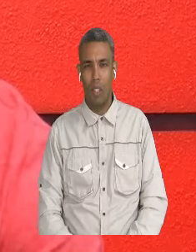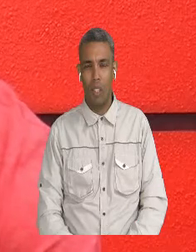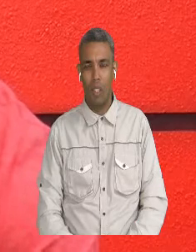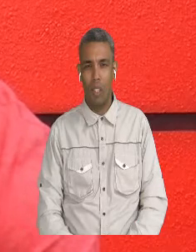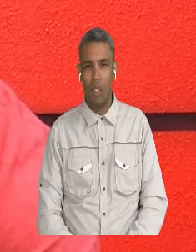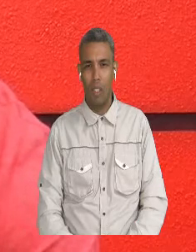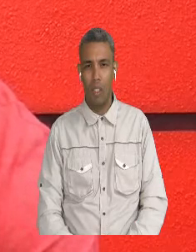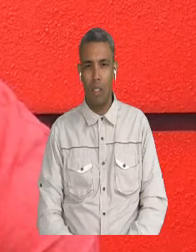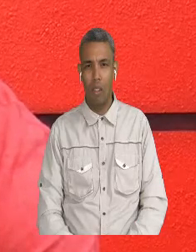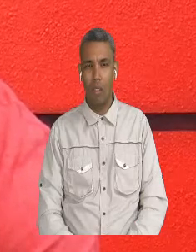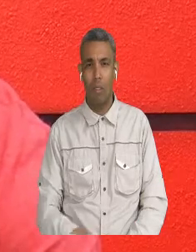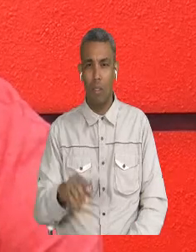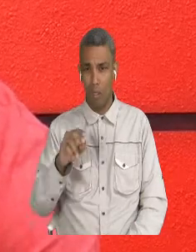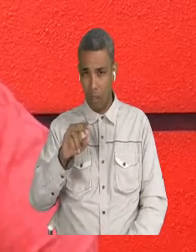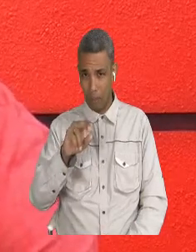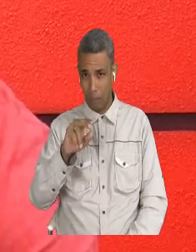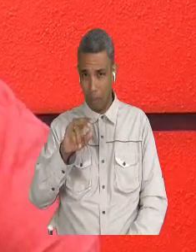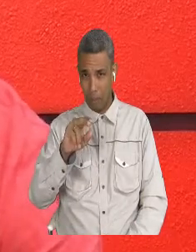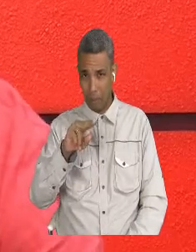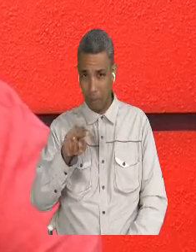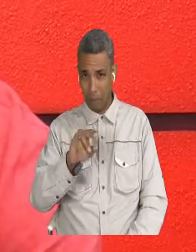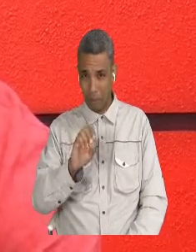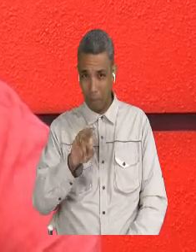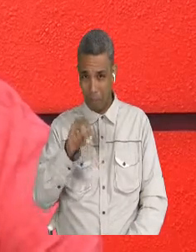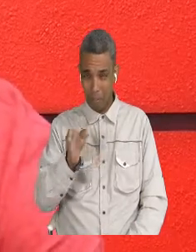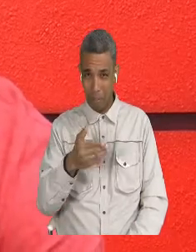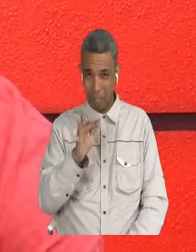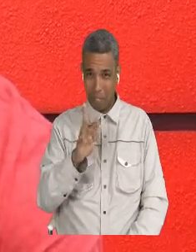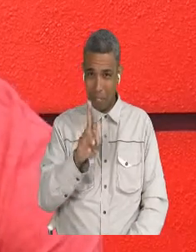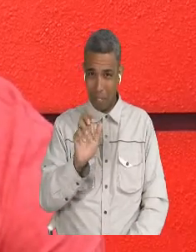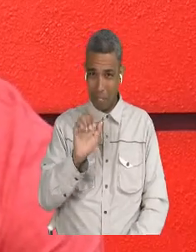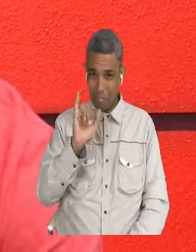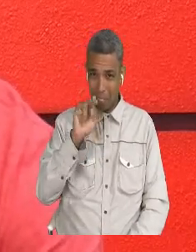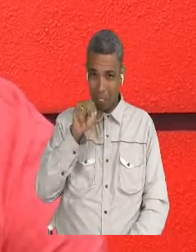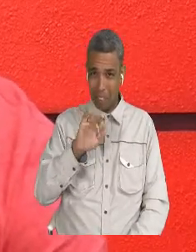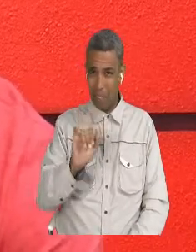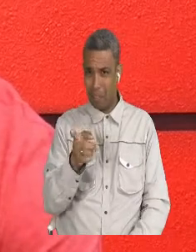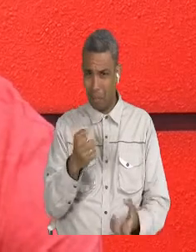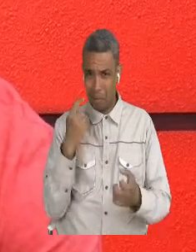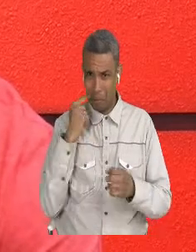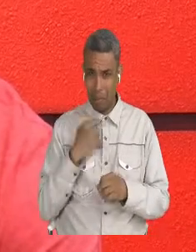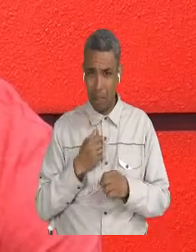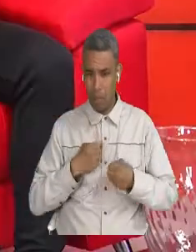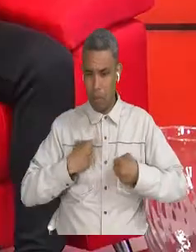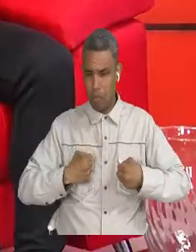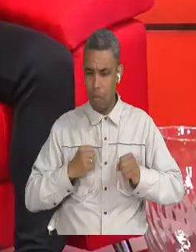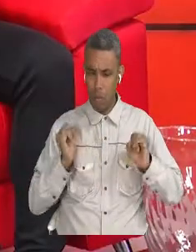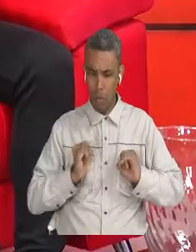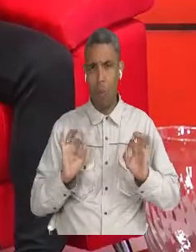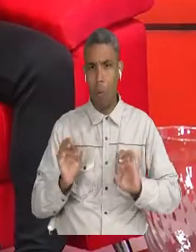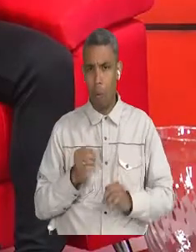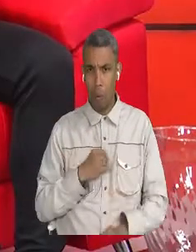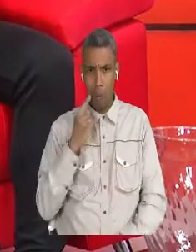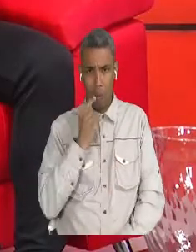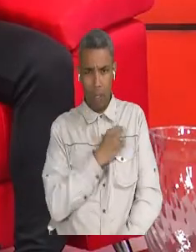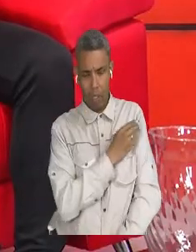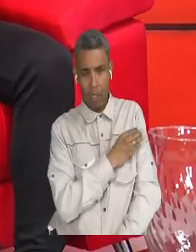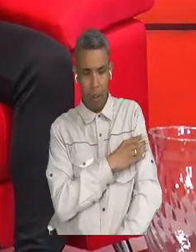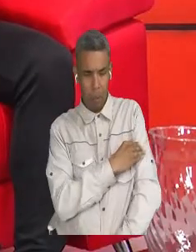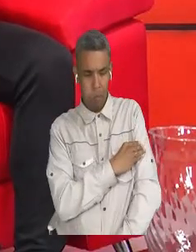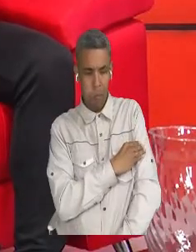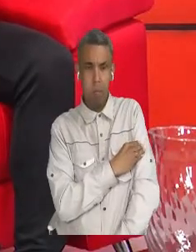está capacitado para entrenar personas que quieran bajar de peso, que quieran tonificar, que quieran aumentar su masa muscular de un